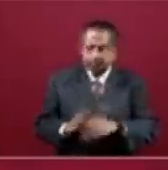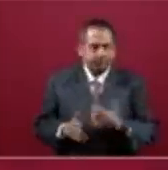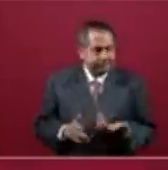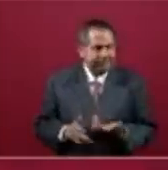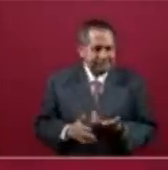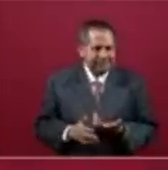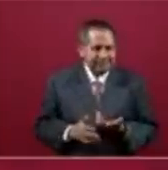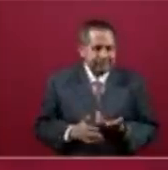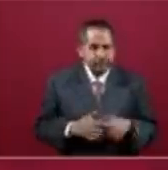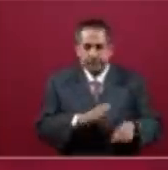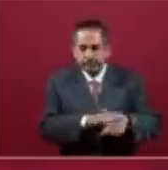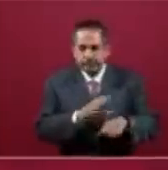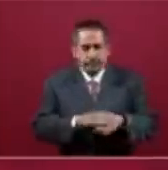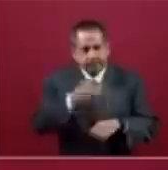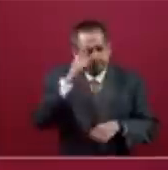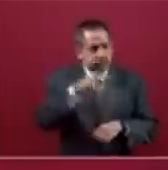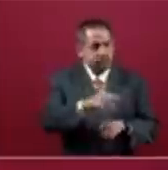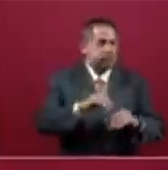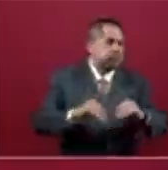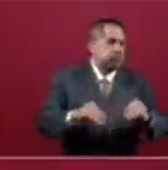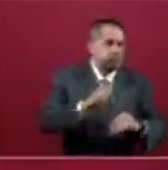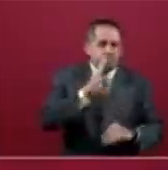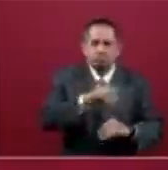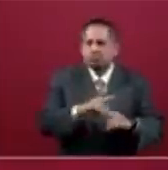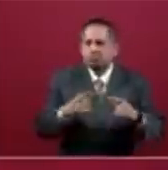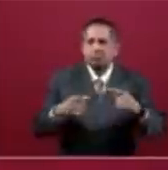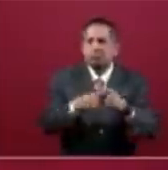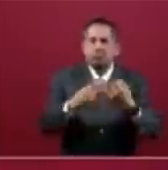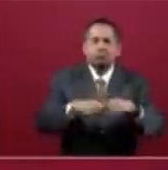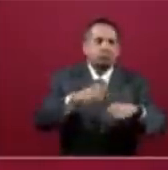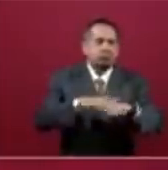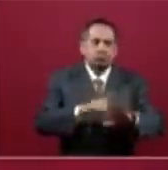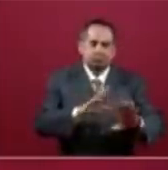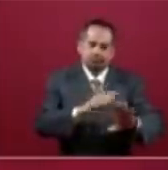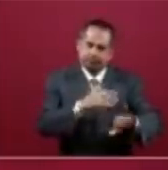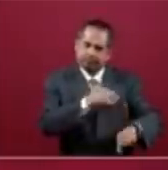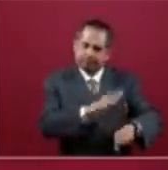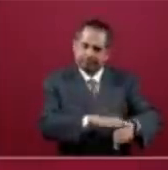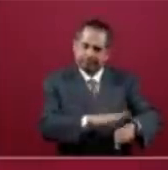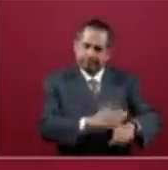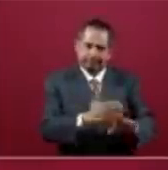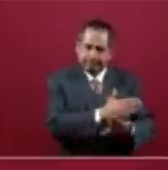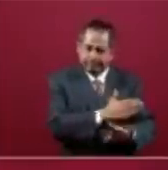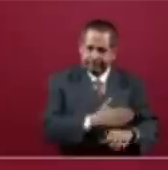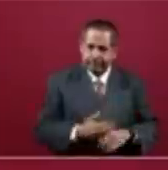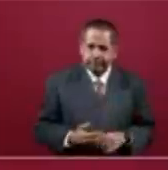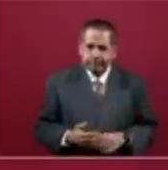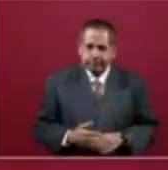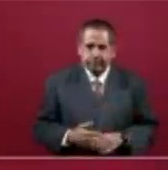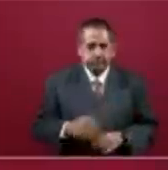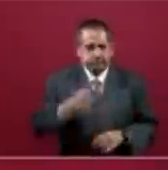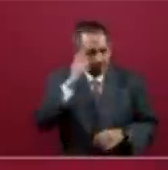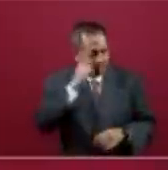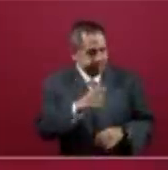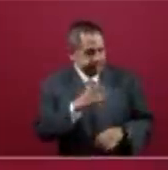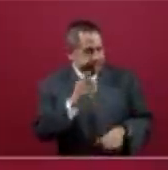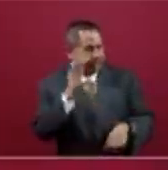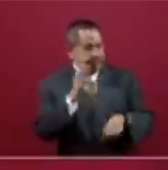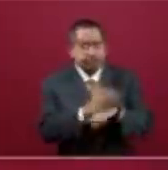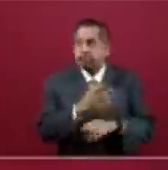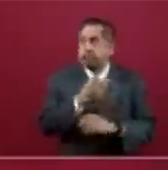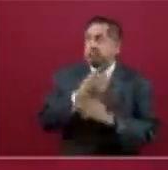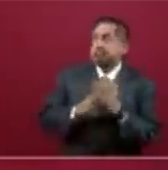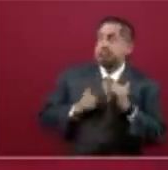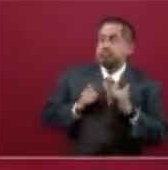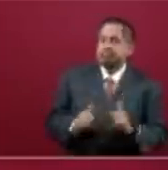prevenir conductas antisociales? que ya no hay impunidad.